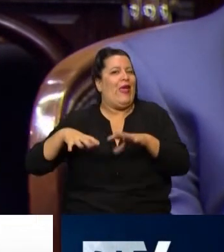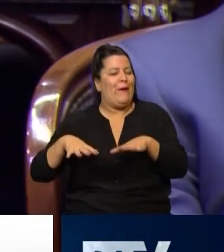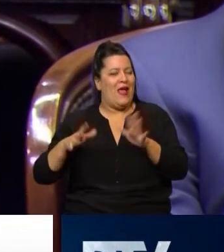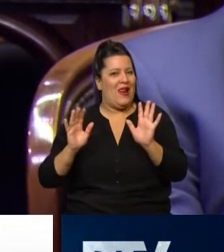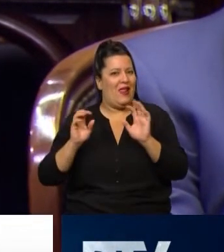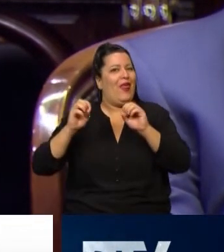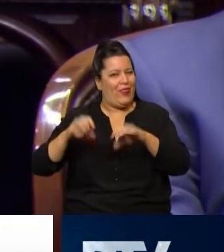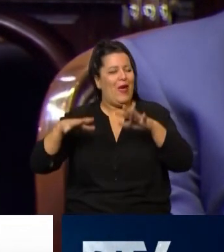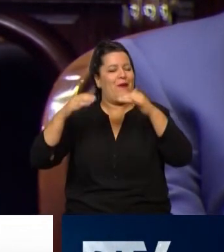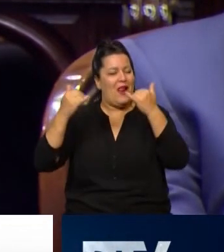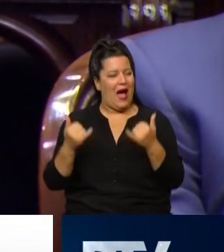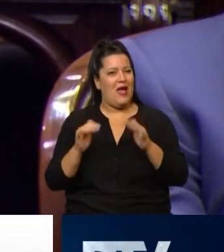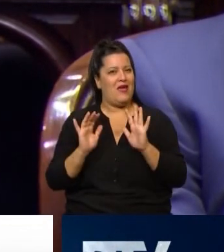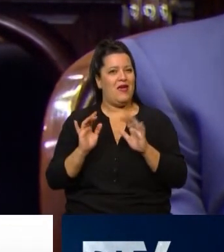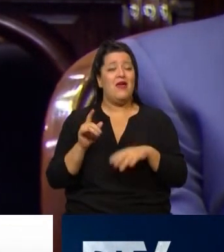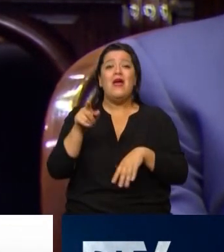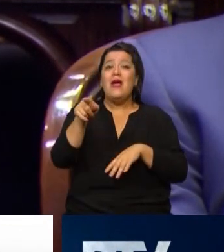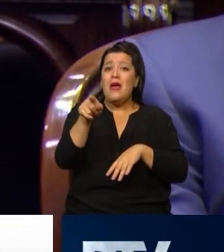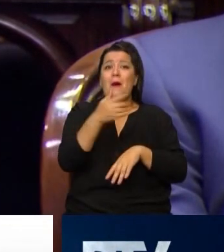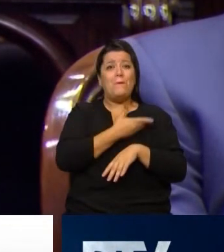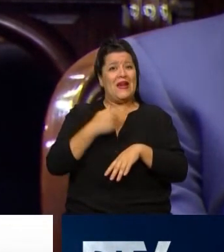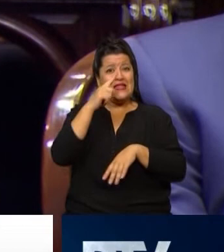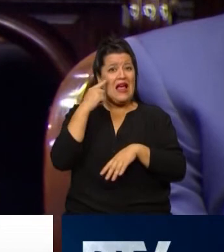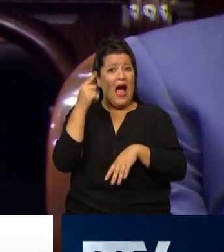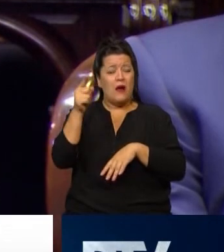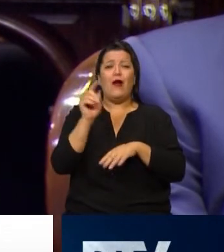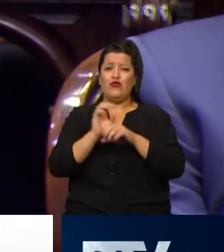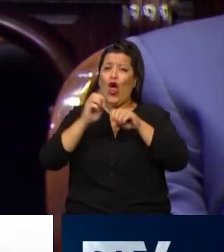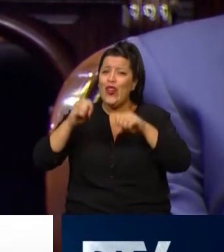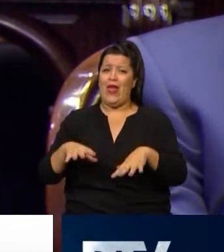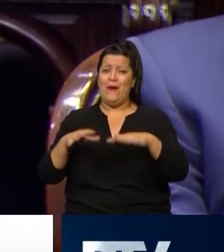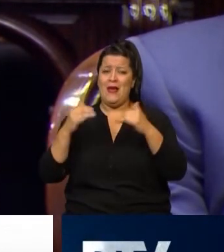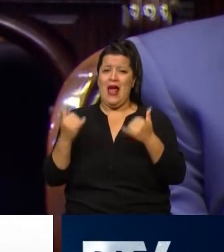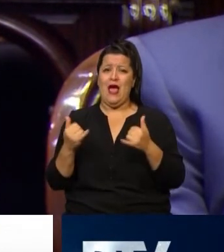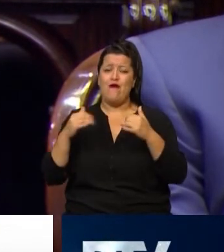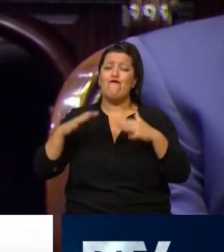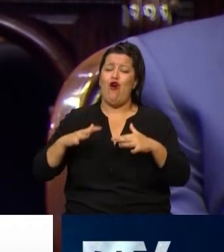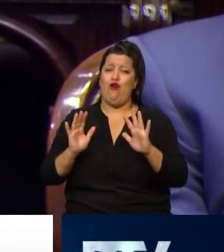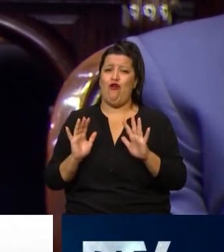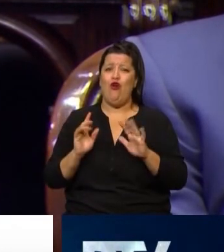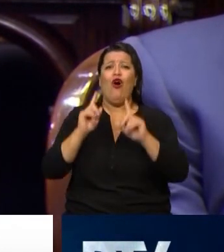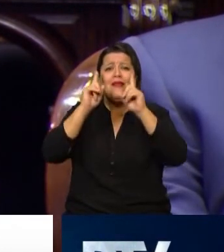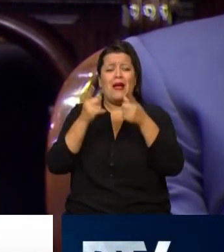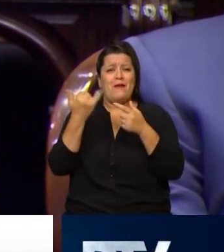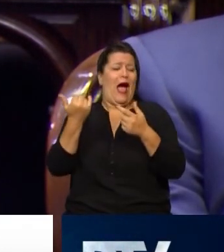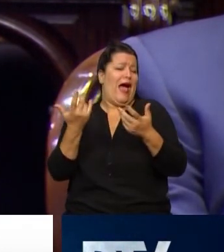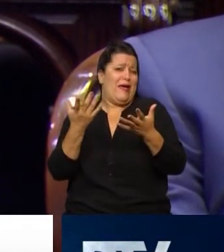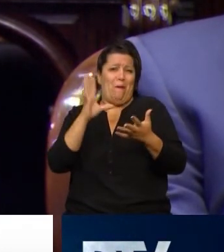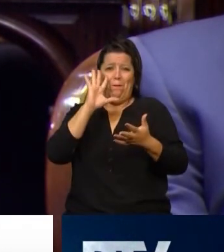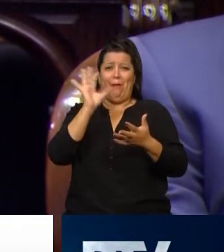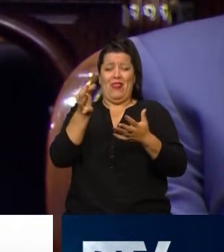que el presidente está débil y que además tiene una fractura política